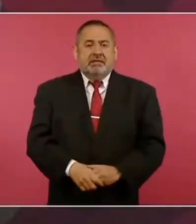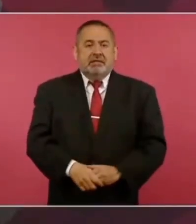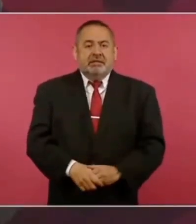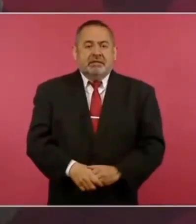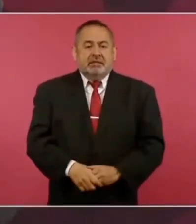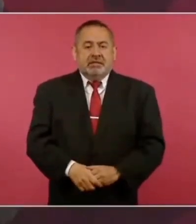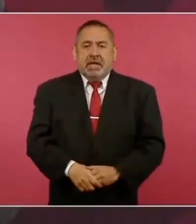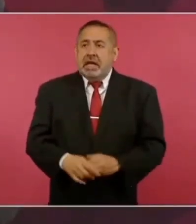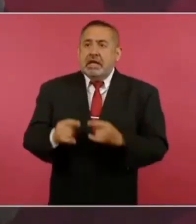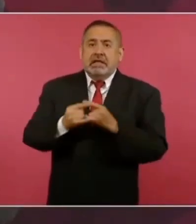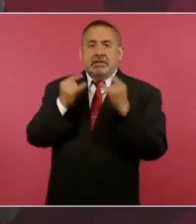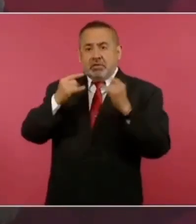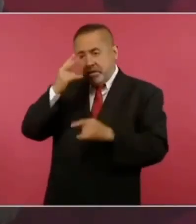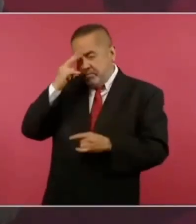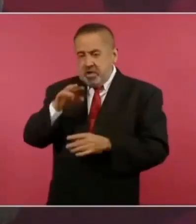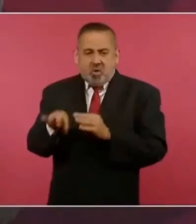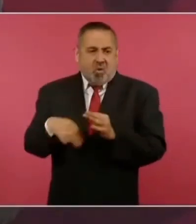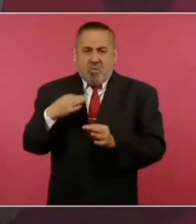en la historia de México.